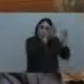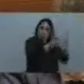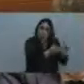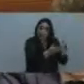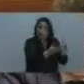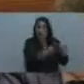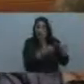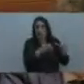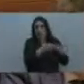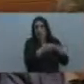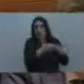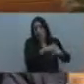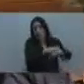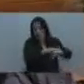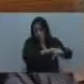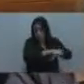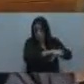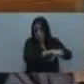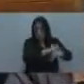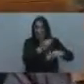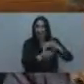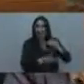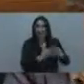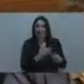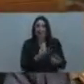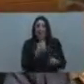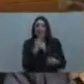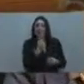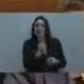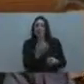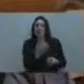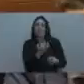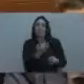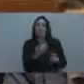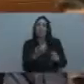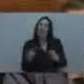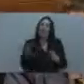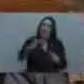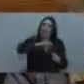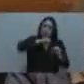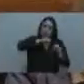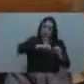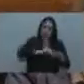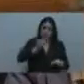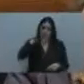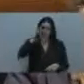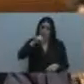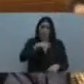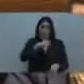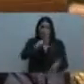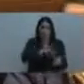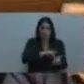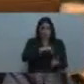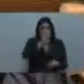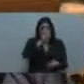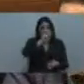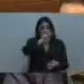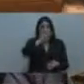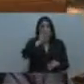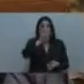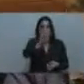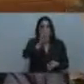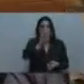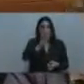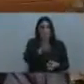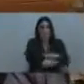pertenece, están haciendo. Y miren, le digo lo del repaso histórico, siendo breve, porque cuando ustedes llegaron al Gobierno en el año 2004, hasta el año